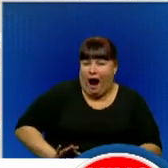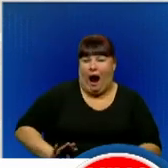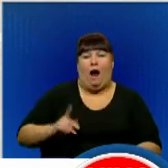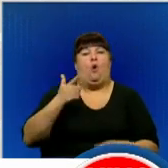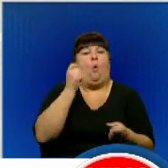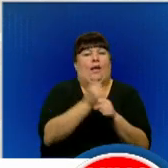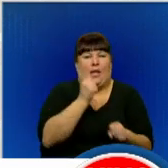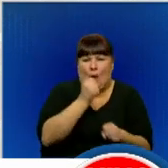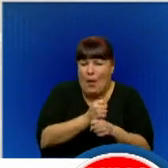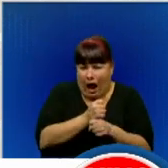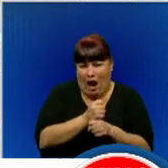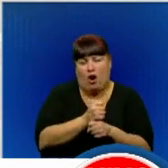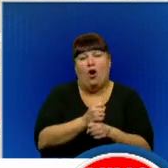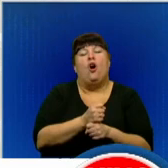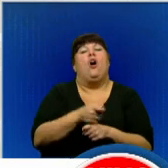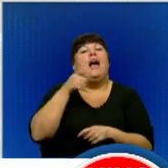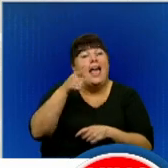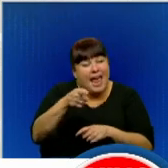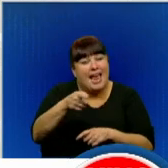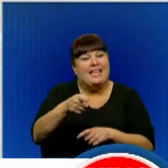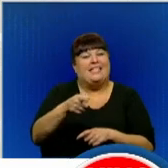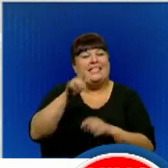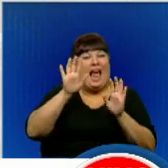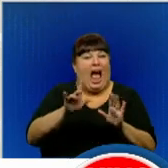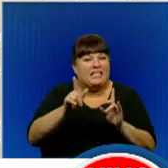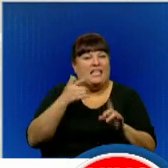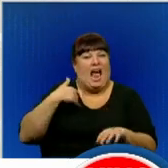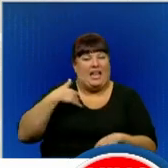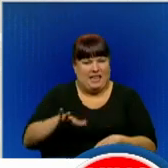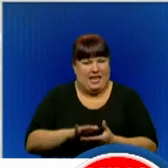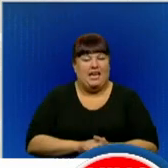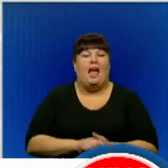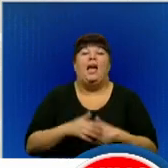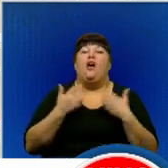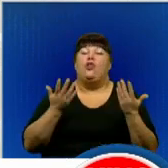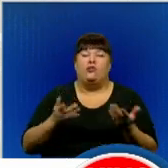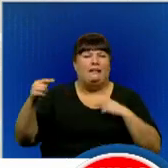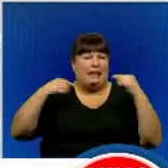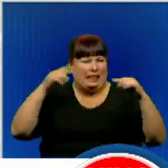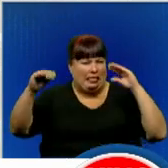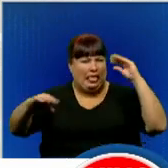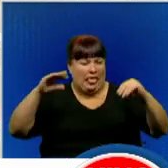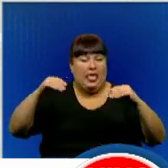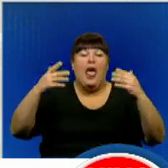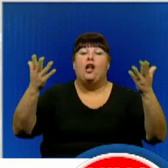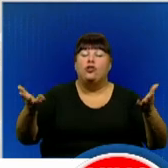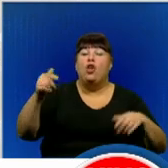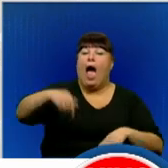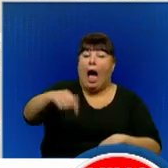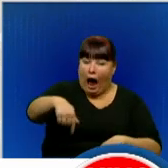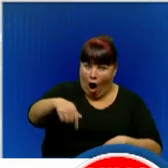desocupación disfrutar eso fue lo que quedó en este país entonces ahora ahora